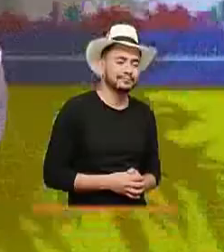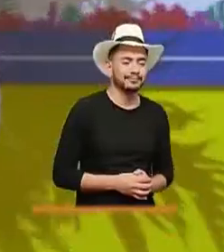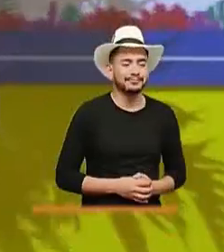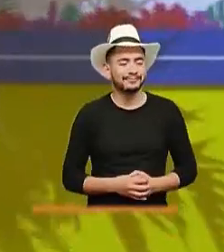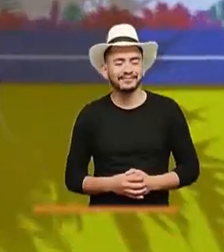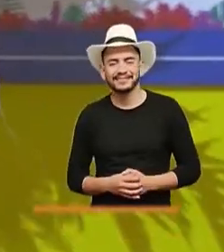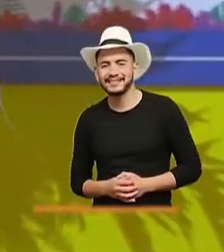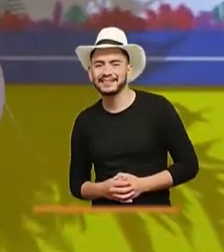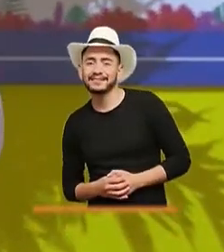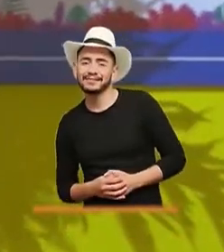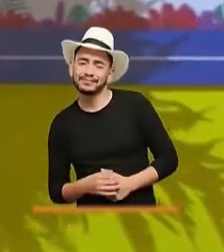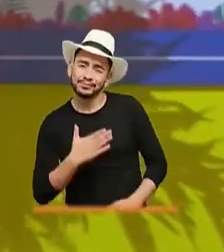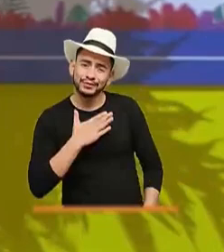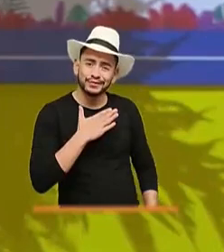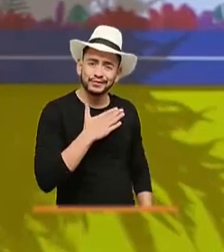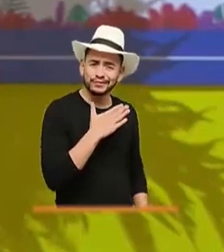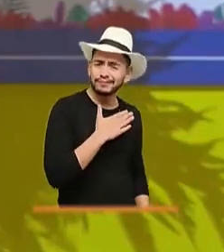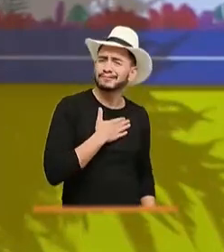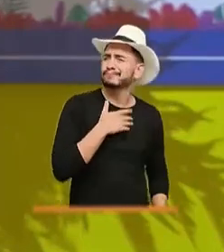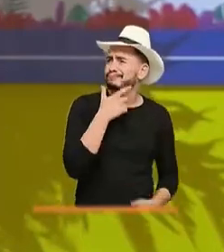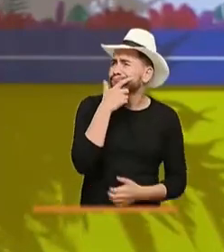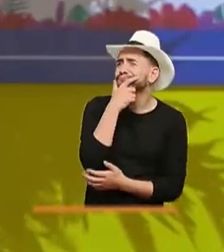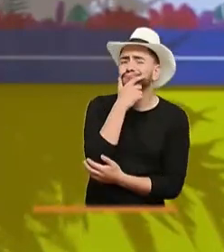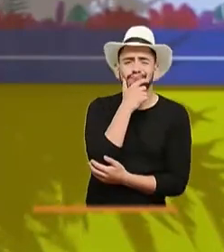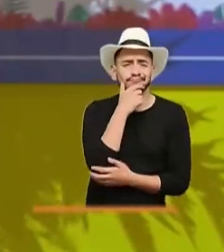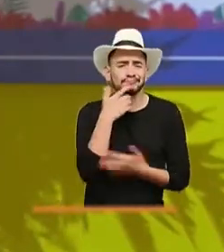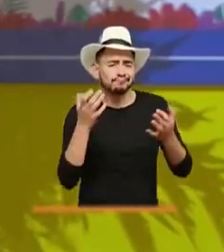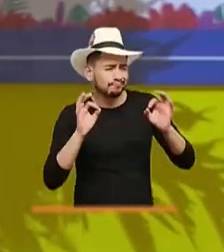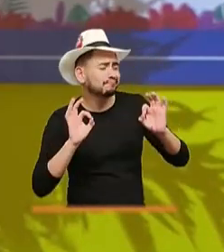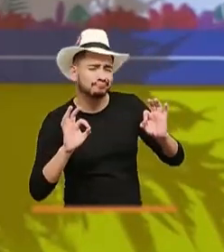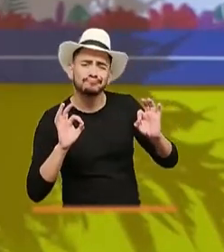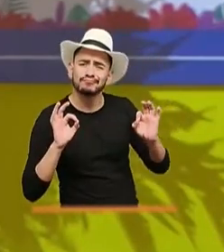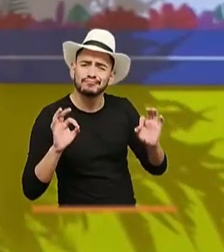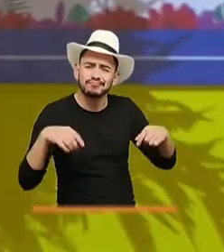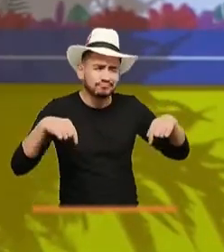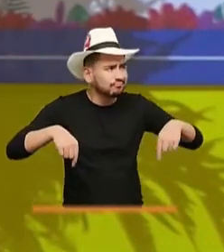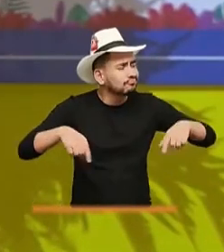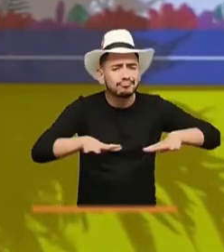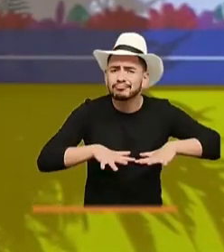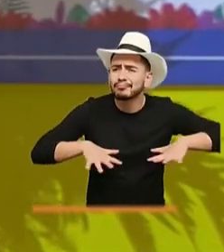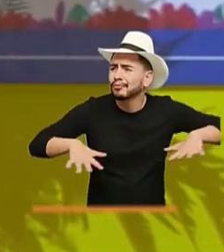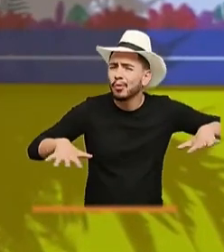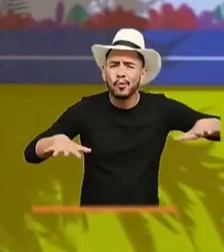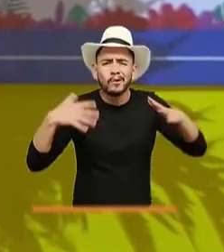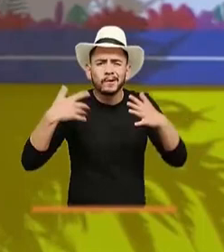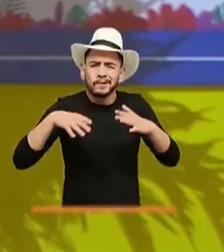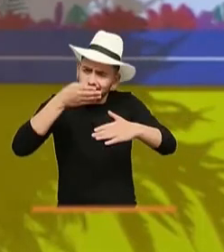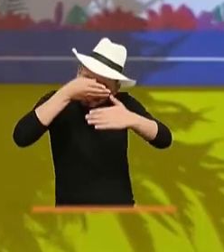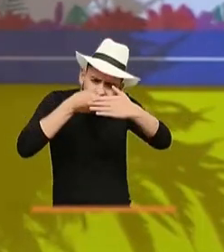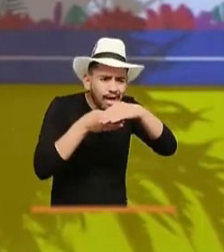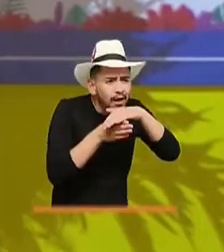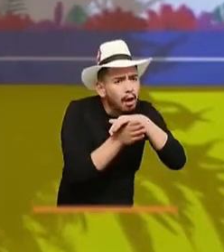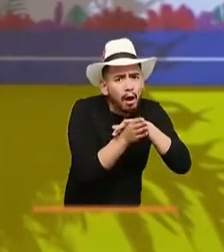Para mí es mejor entrar, y preciso en este encuentro, que vamos para la